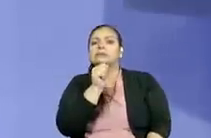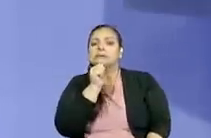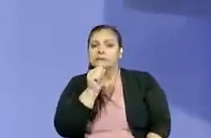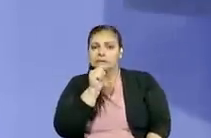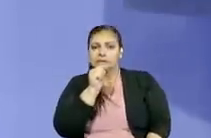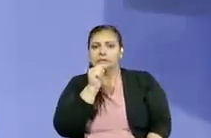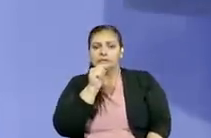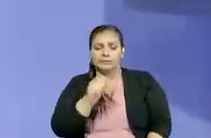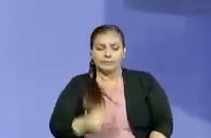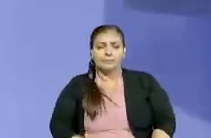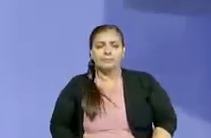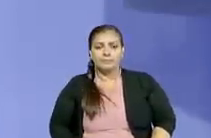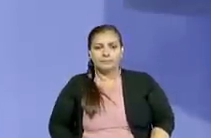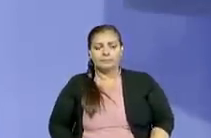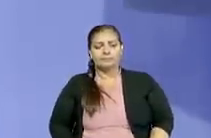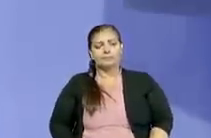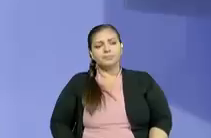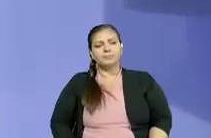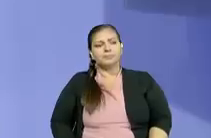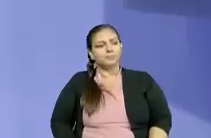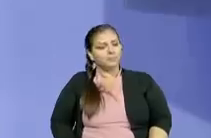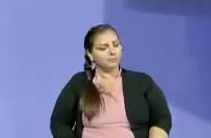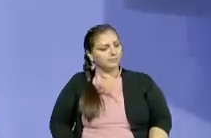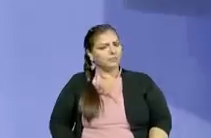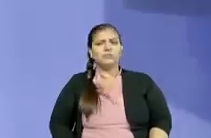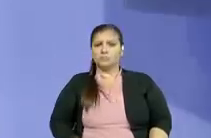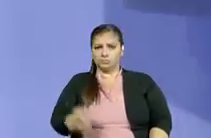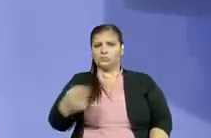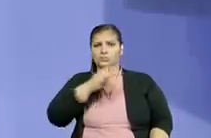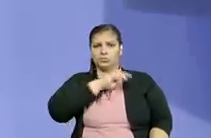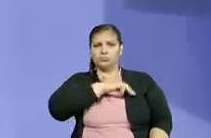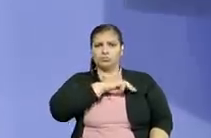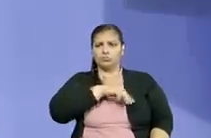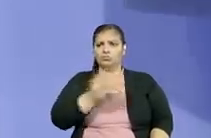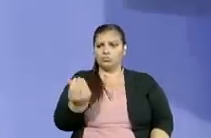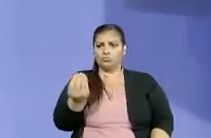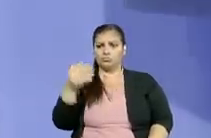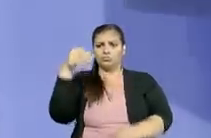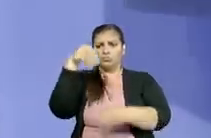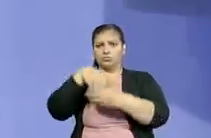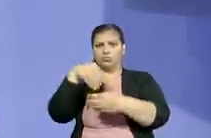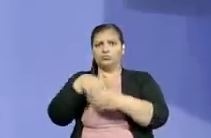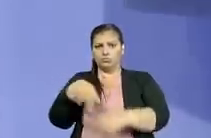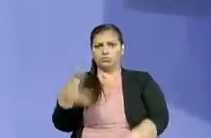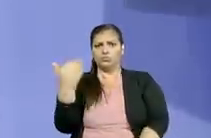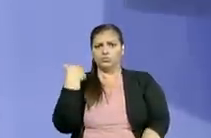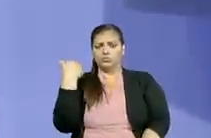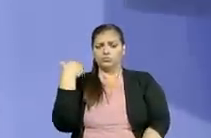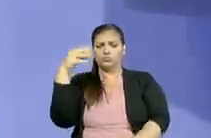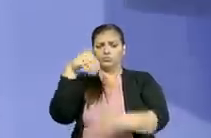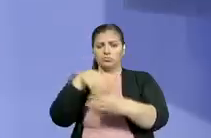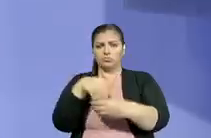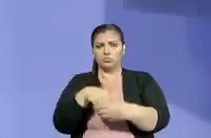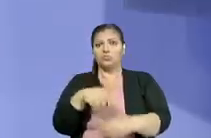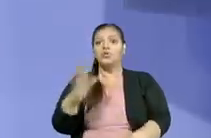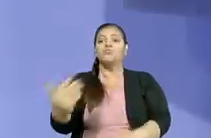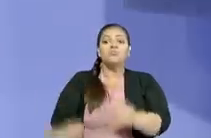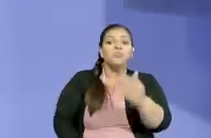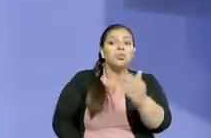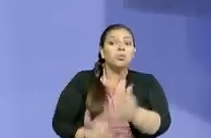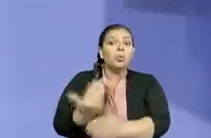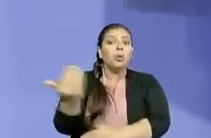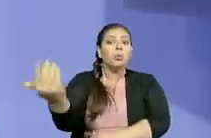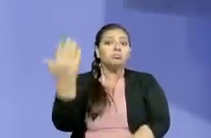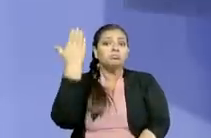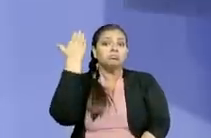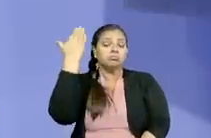plantas de tratamiento, aguas servidas. Falta culminar la ejecución, pero queda el dinero y queda el contrato. Pero hay otras